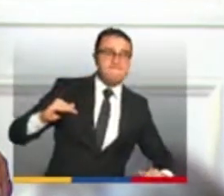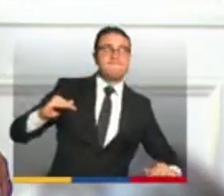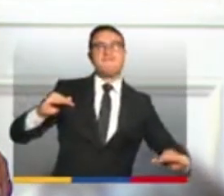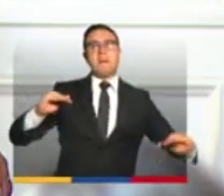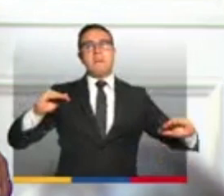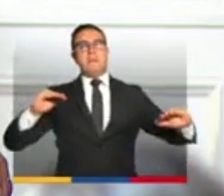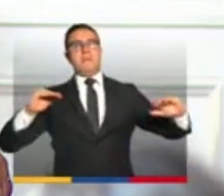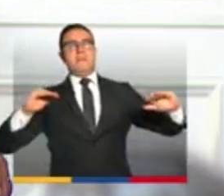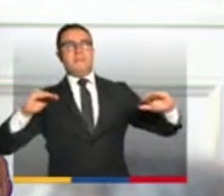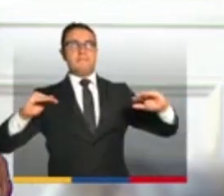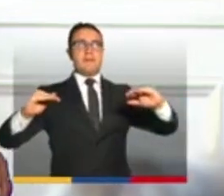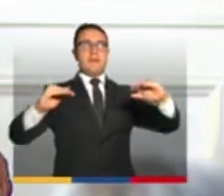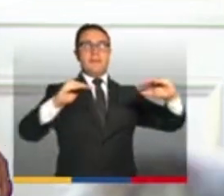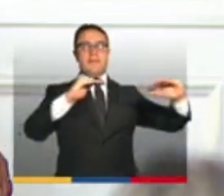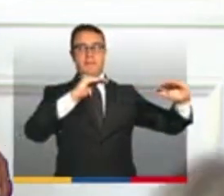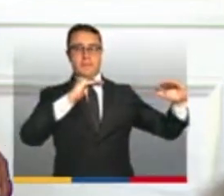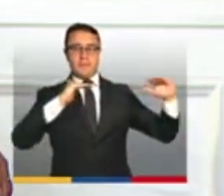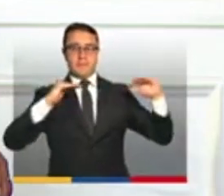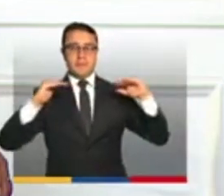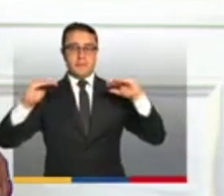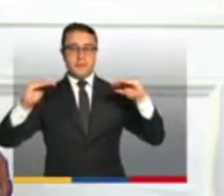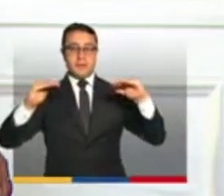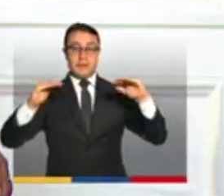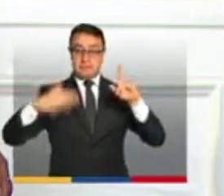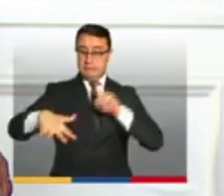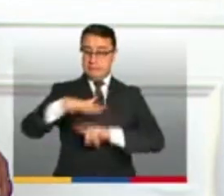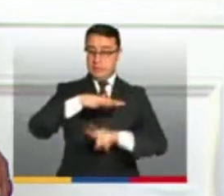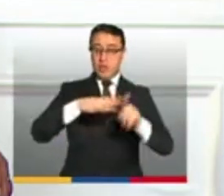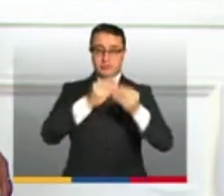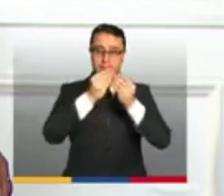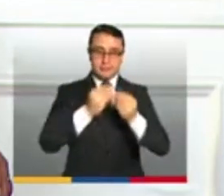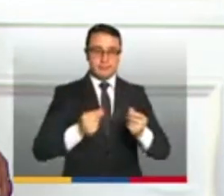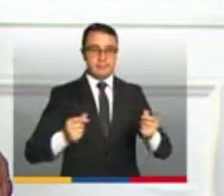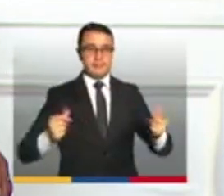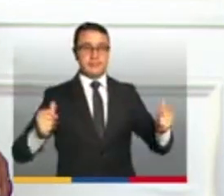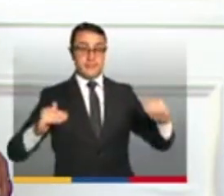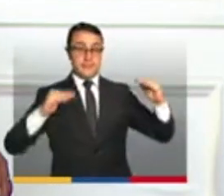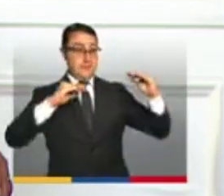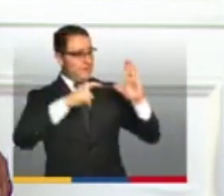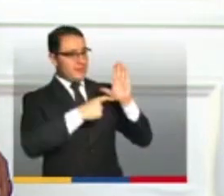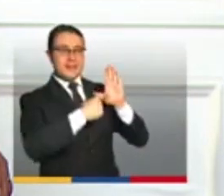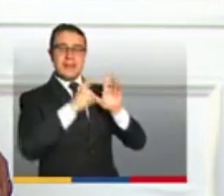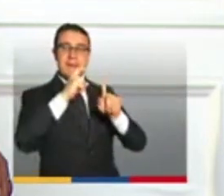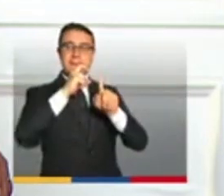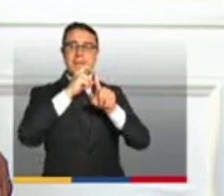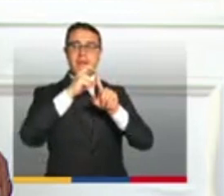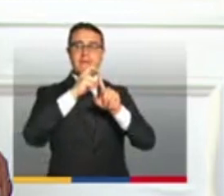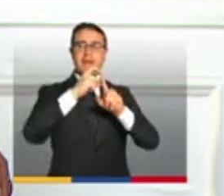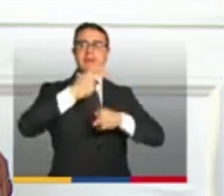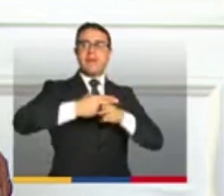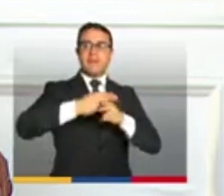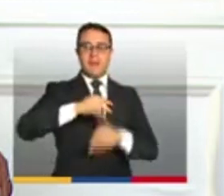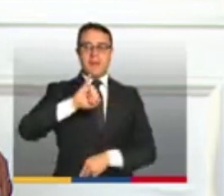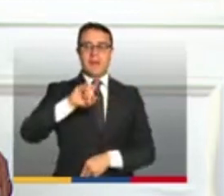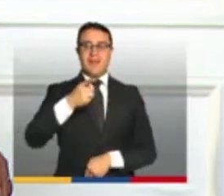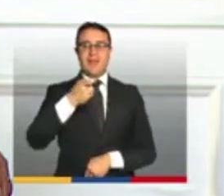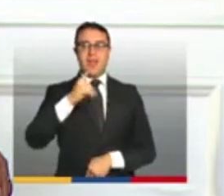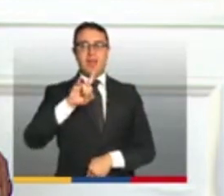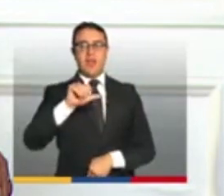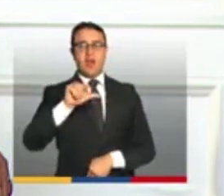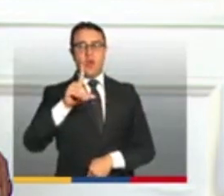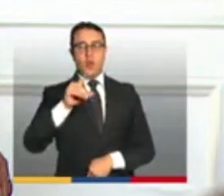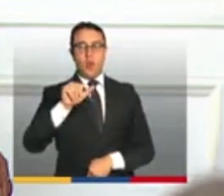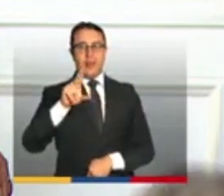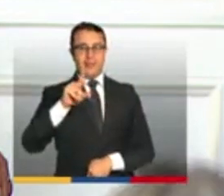condiciones y se establezca una palabra hermosa que se llama igualdad. Hay tres